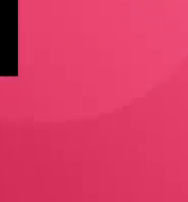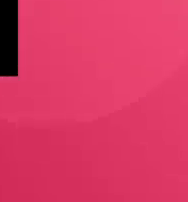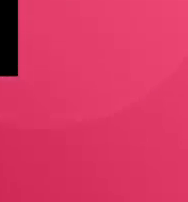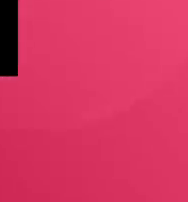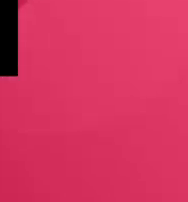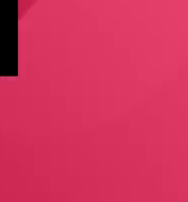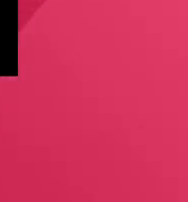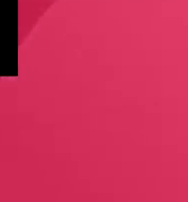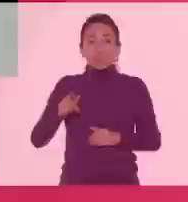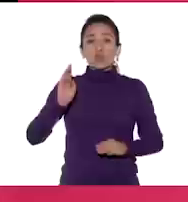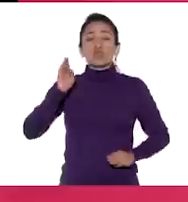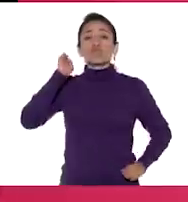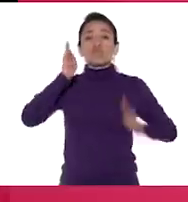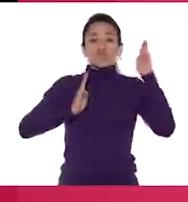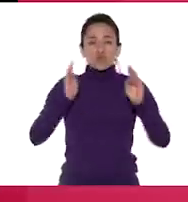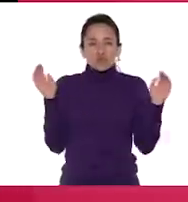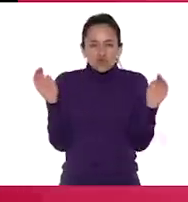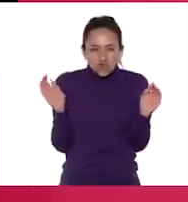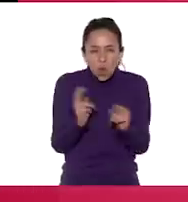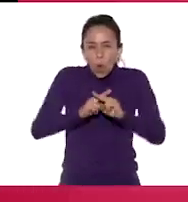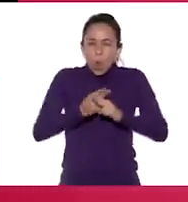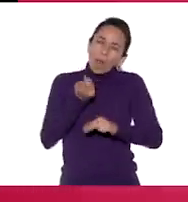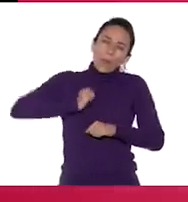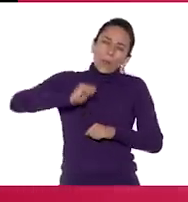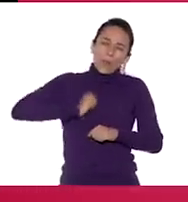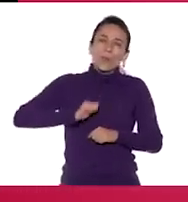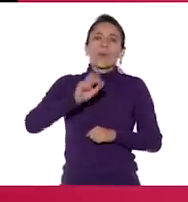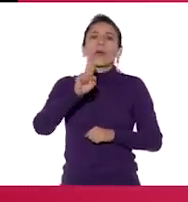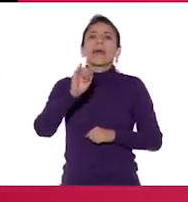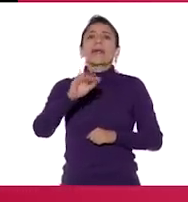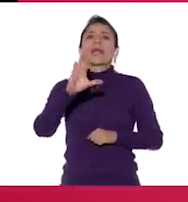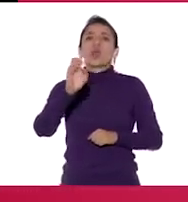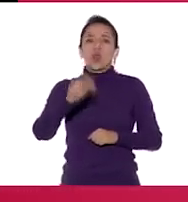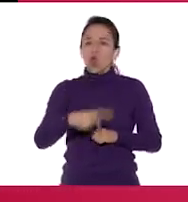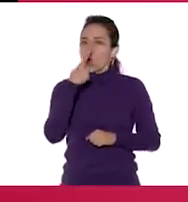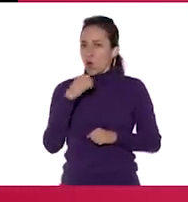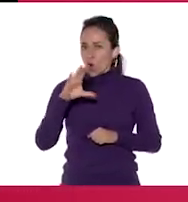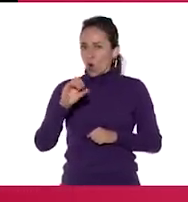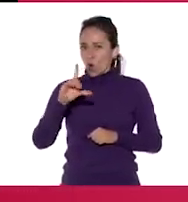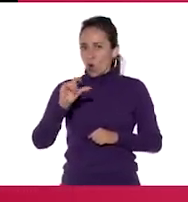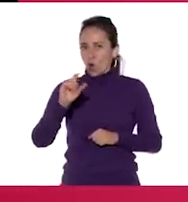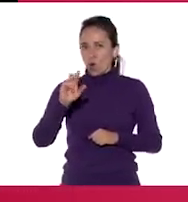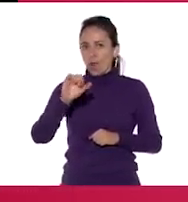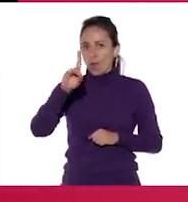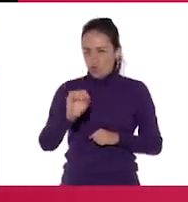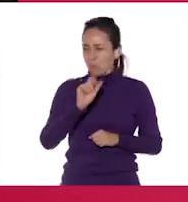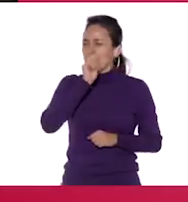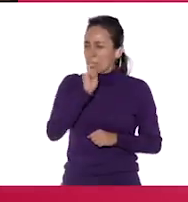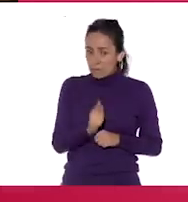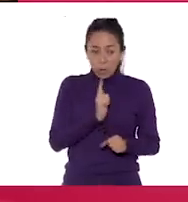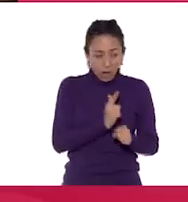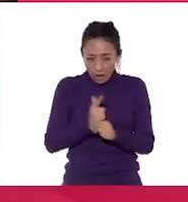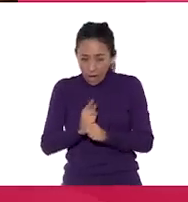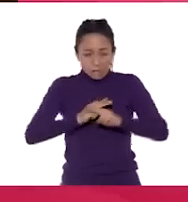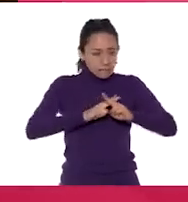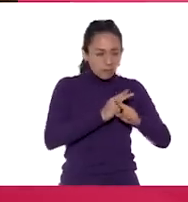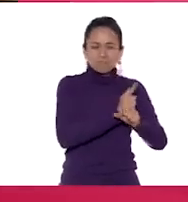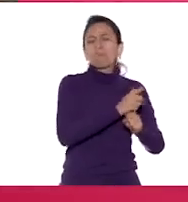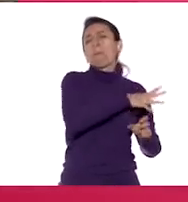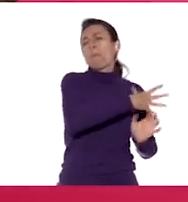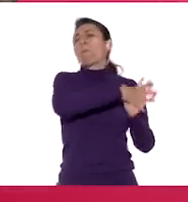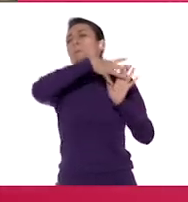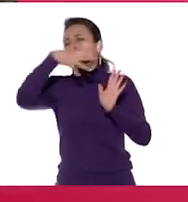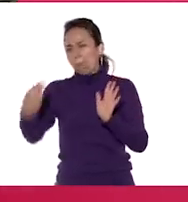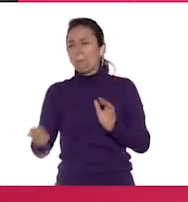En el pequeño Museo de Paleontología de Rincón, Colorado, hay réplicas de los esqueletos encontrados en esta zona, además de